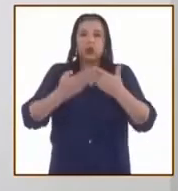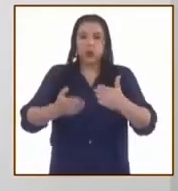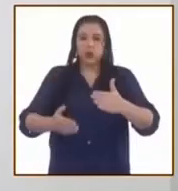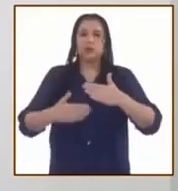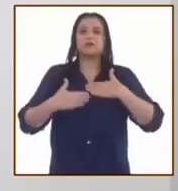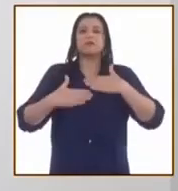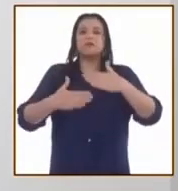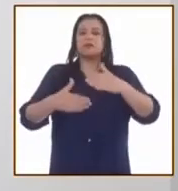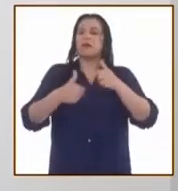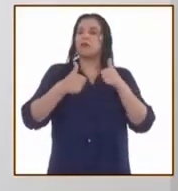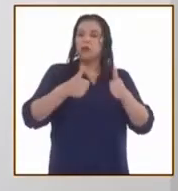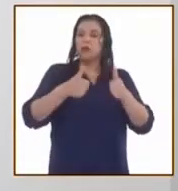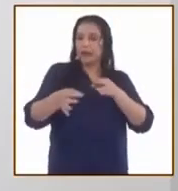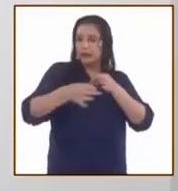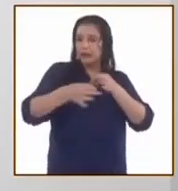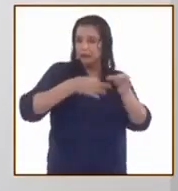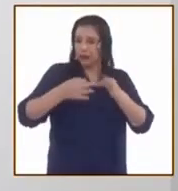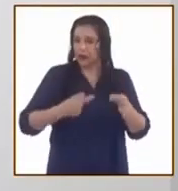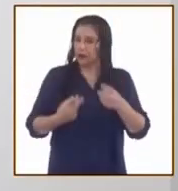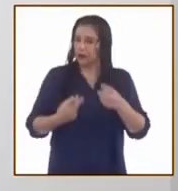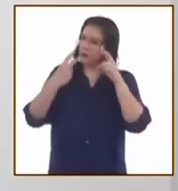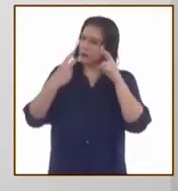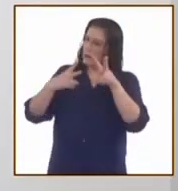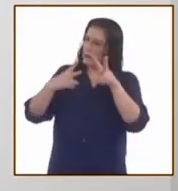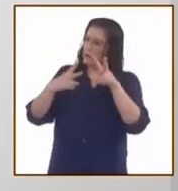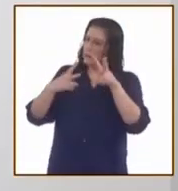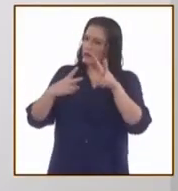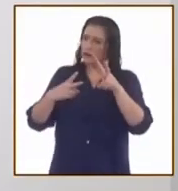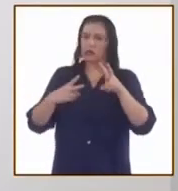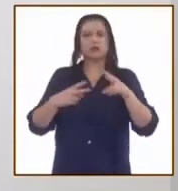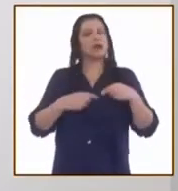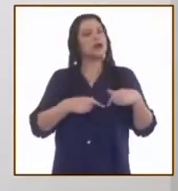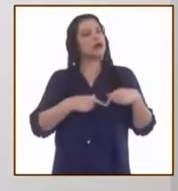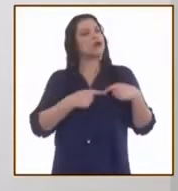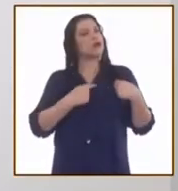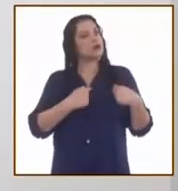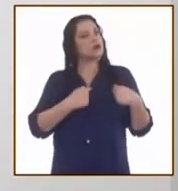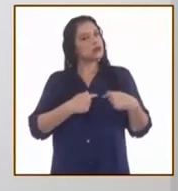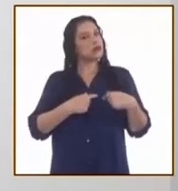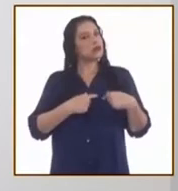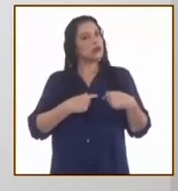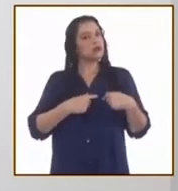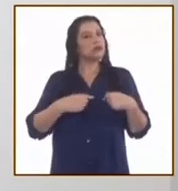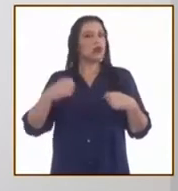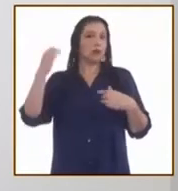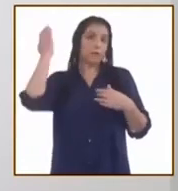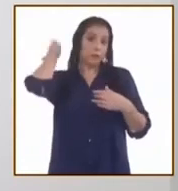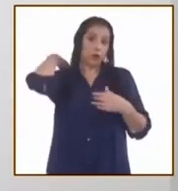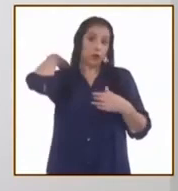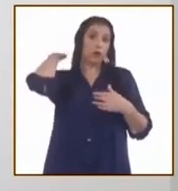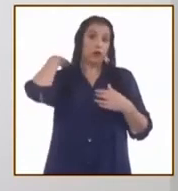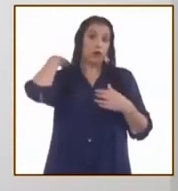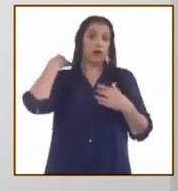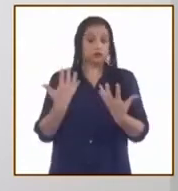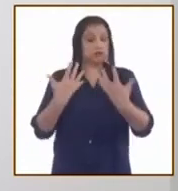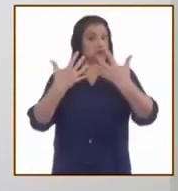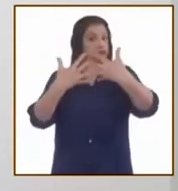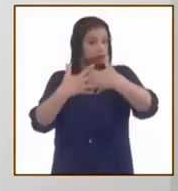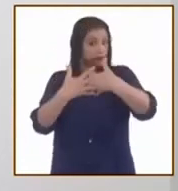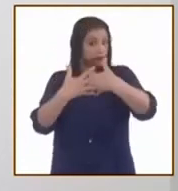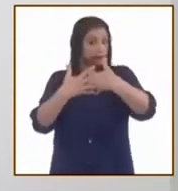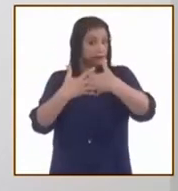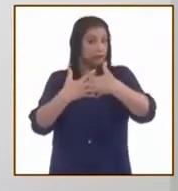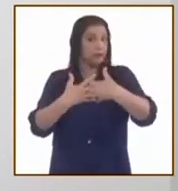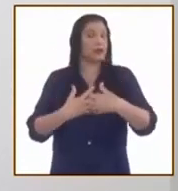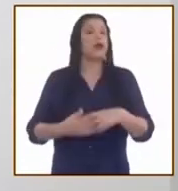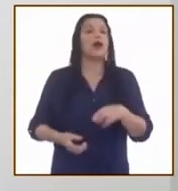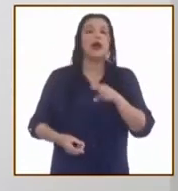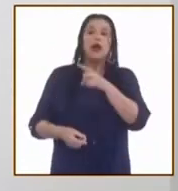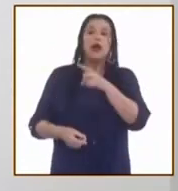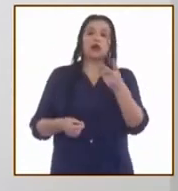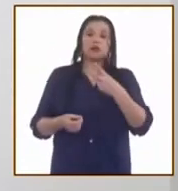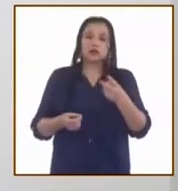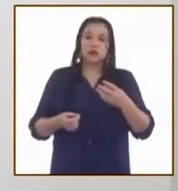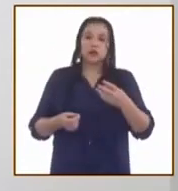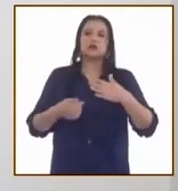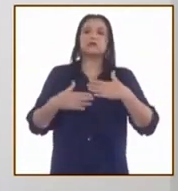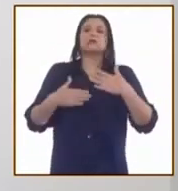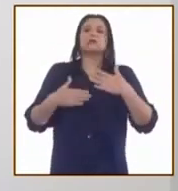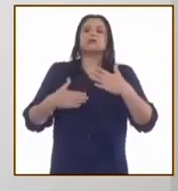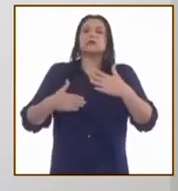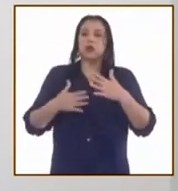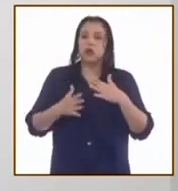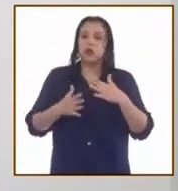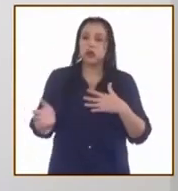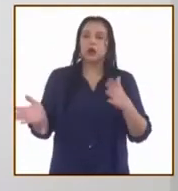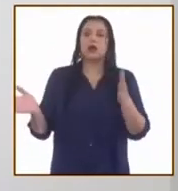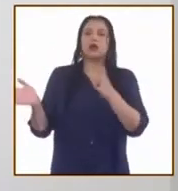bien explicado. ¿Se han dado cuenta de que el corazón y los pulmones están relacionados? En general, ambos oxigenan al